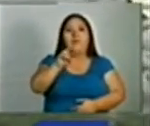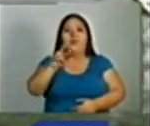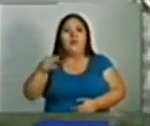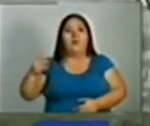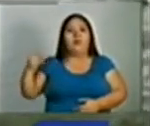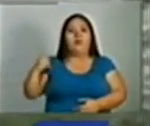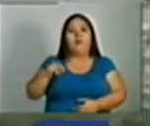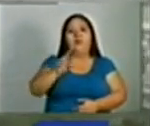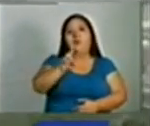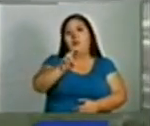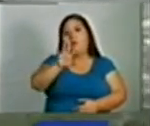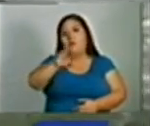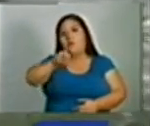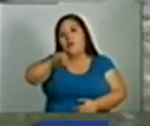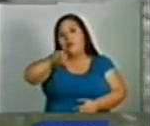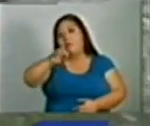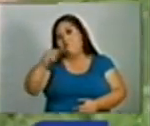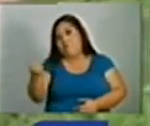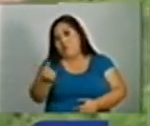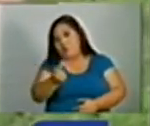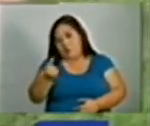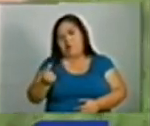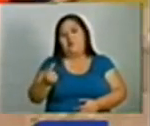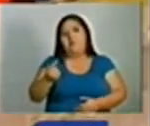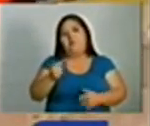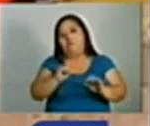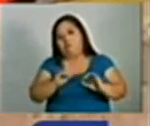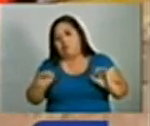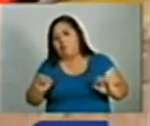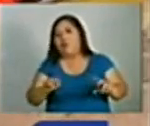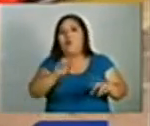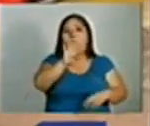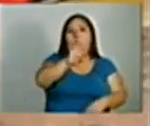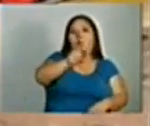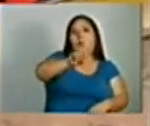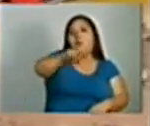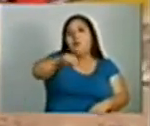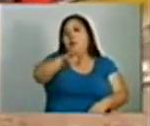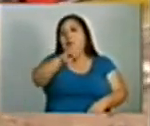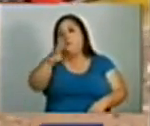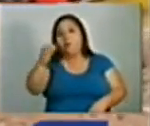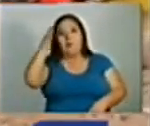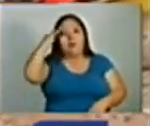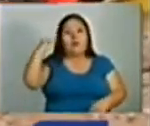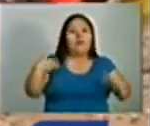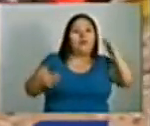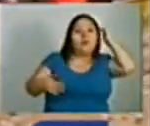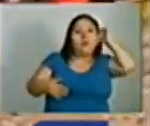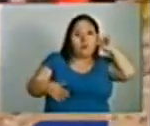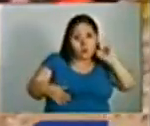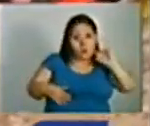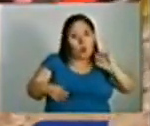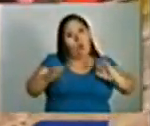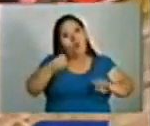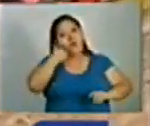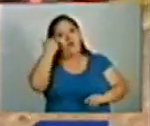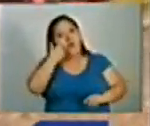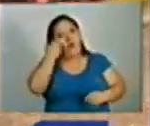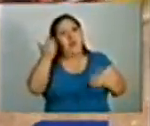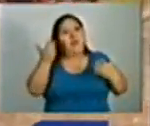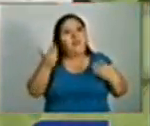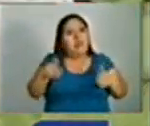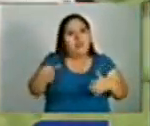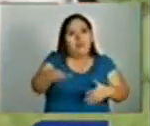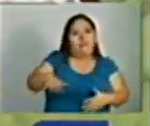de 250.000 migrantes, de los cuales unos 40.000 eran niños, niñas y adolescentes, cruzaron la